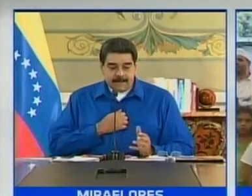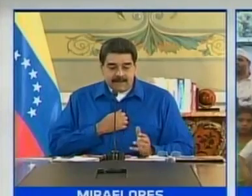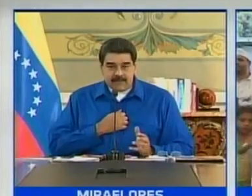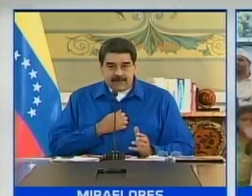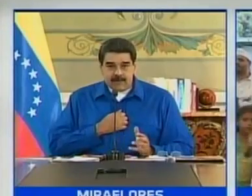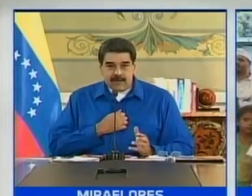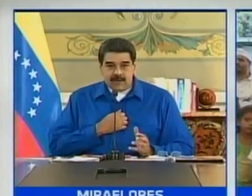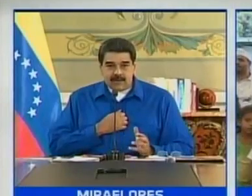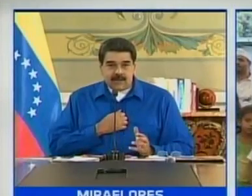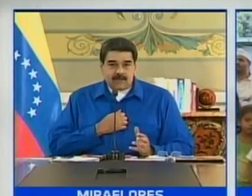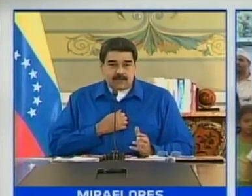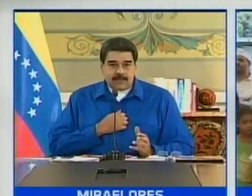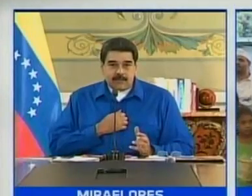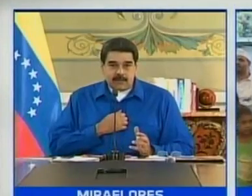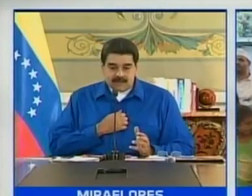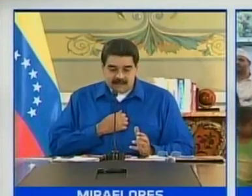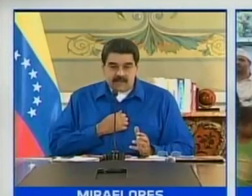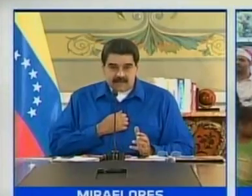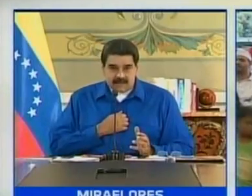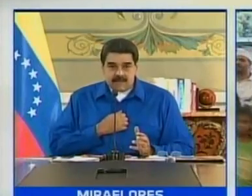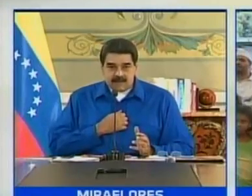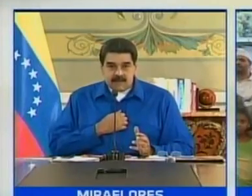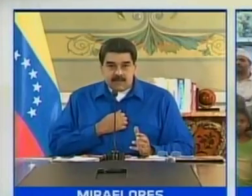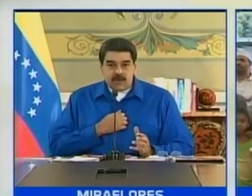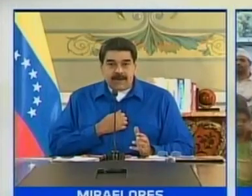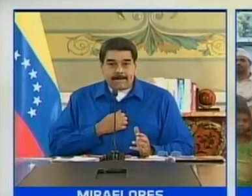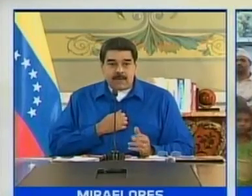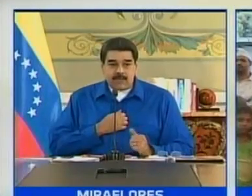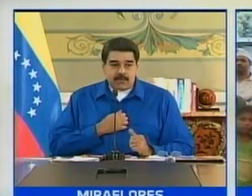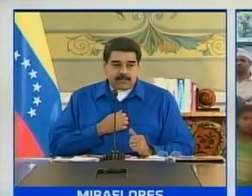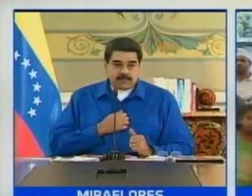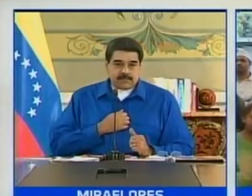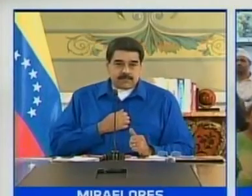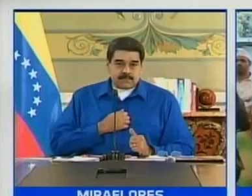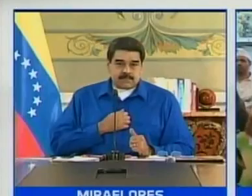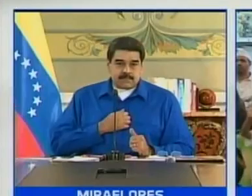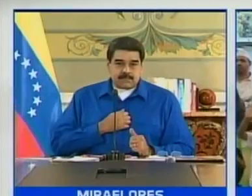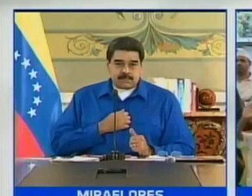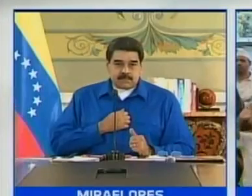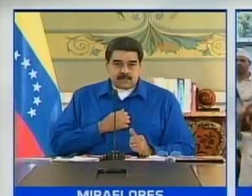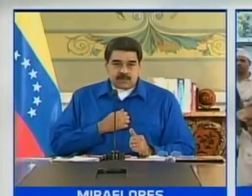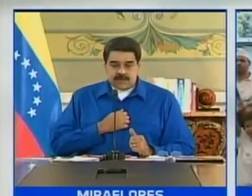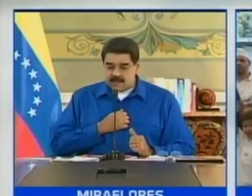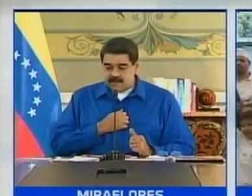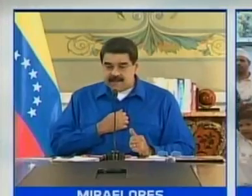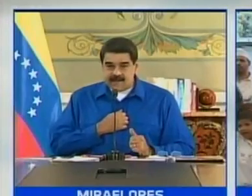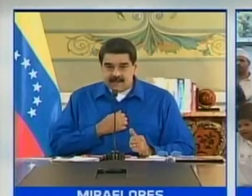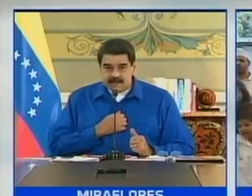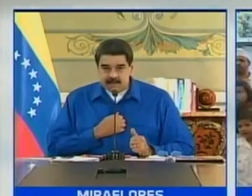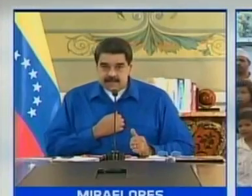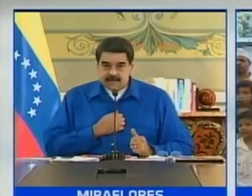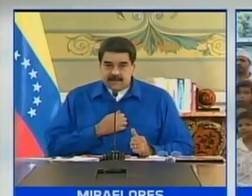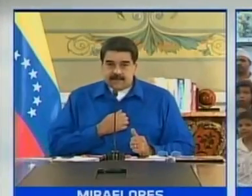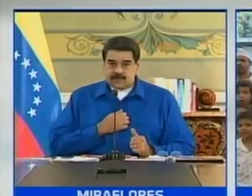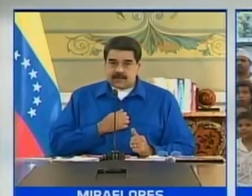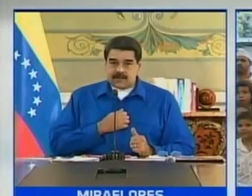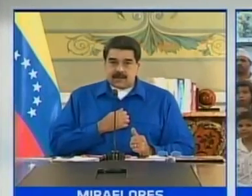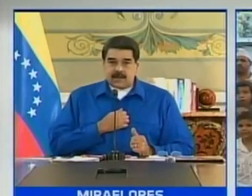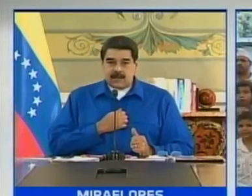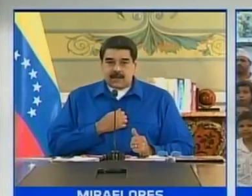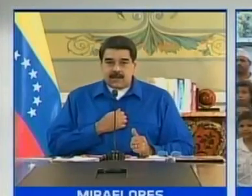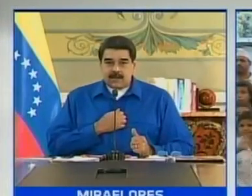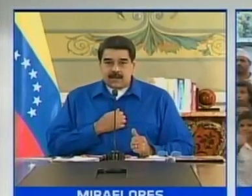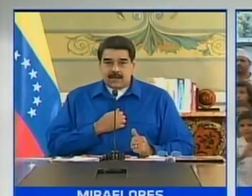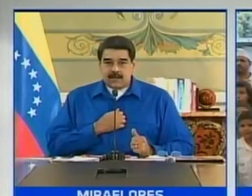Ese es el espíritu renovado que tiene nuestro pueblo, así es, tenemos un gran pueblo. Yo quisiera que Kira,